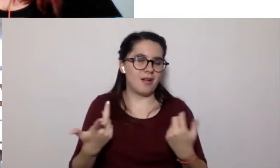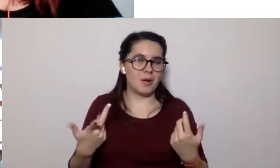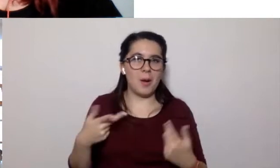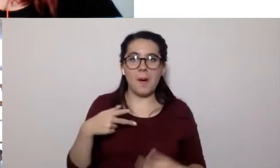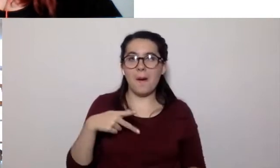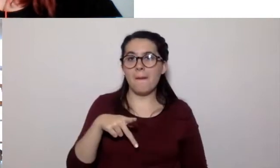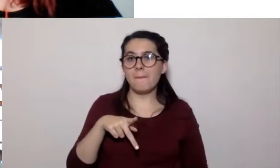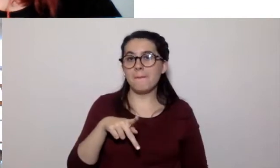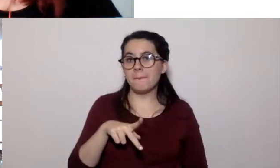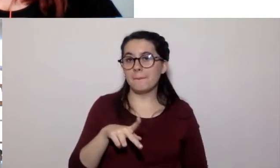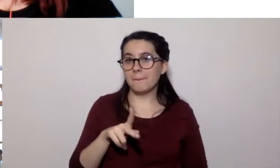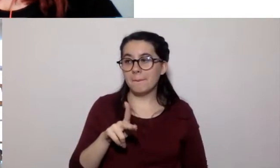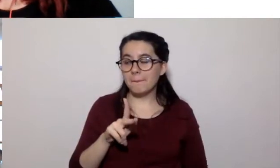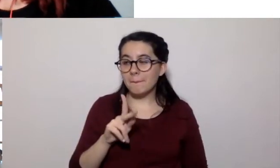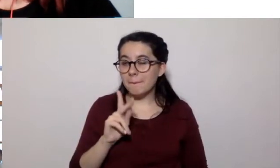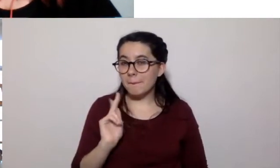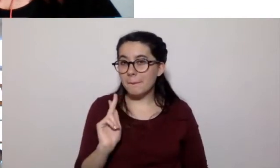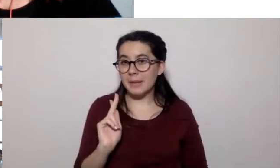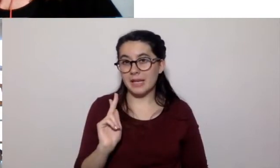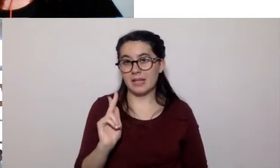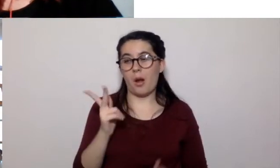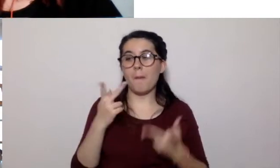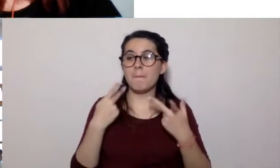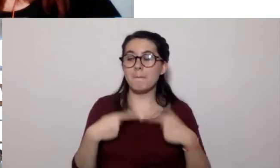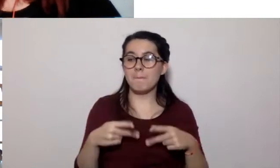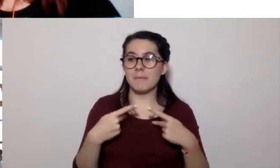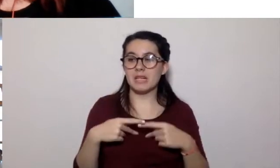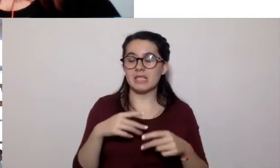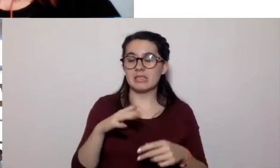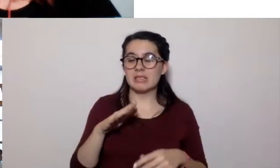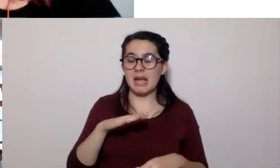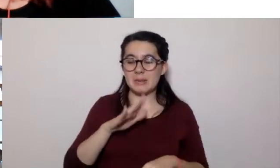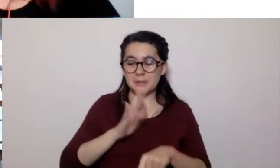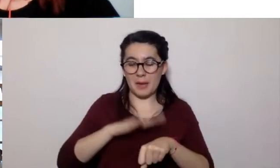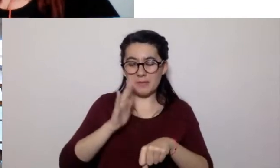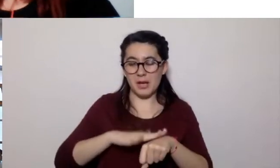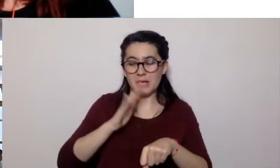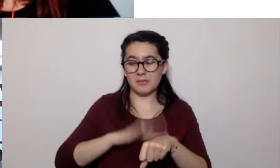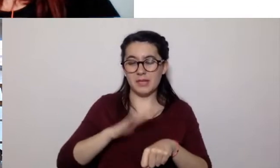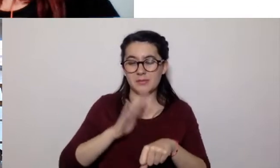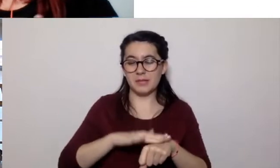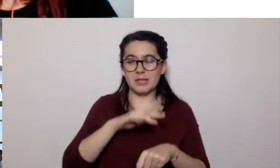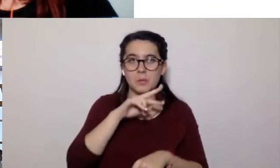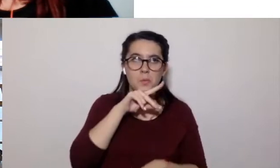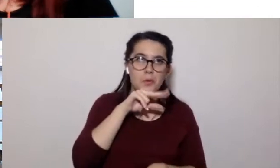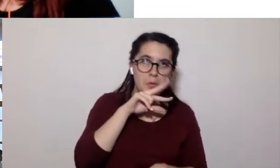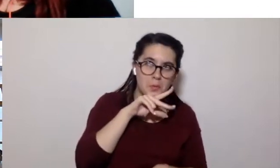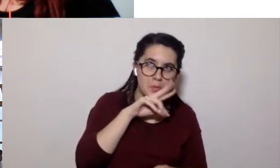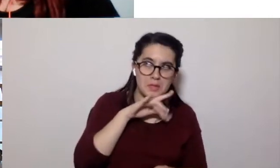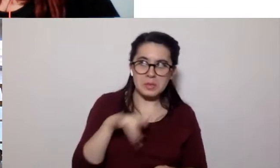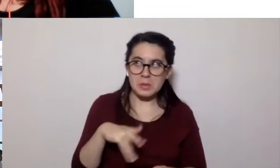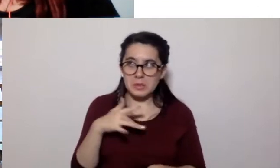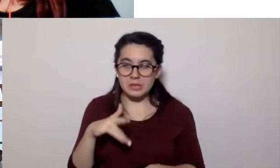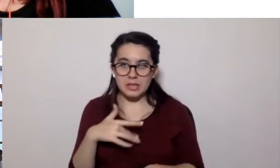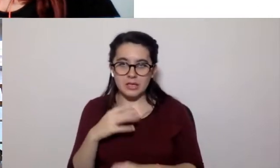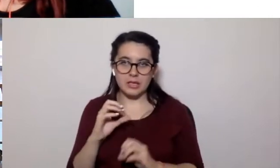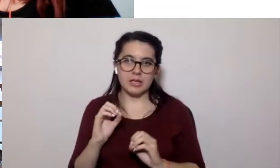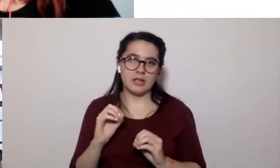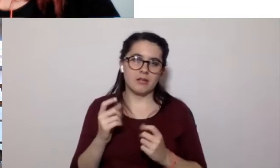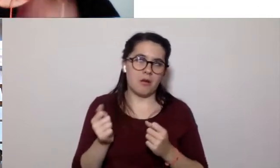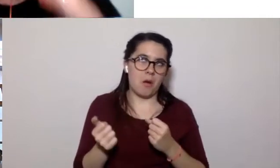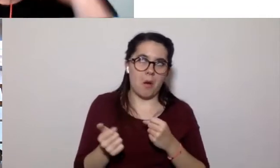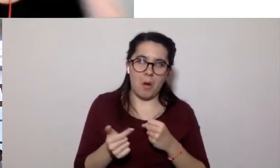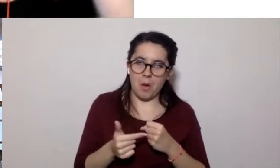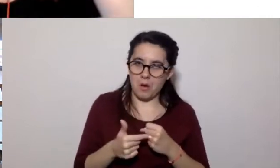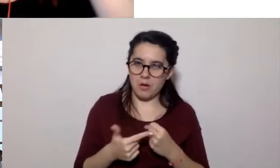que más aprensivos son, los que más se preocupan, digo, con su, claro que te preocupa, ¿no? Con